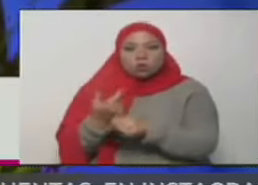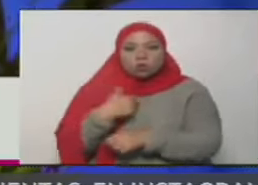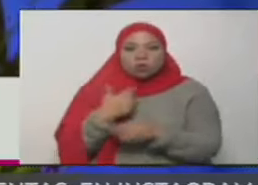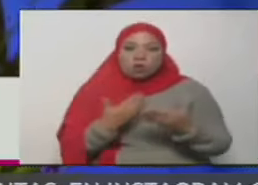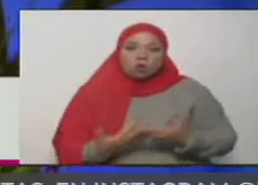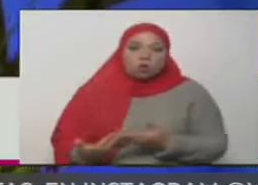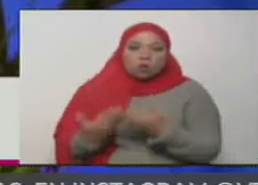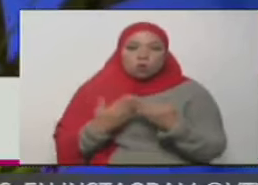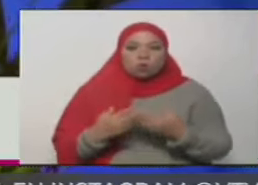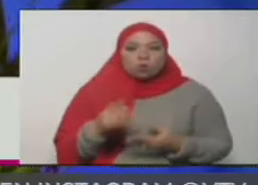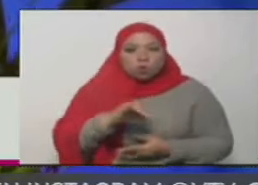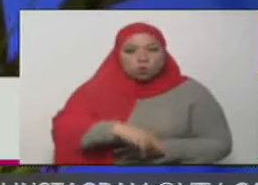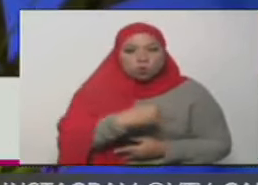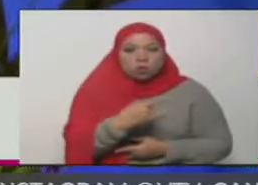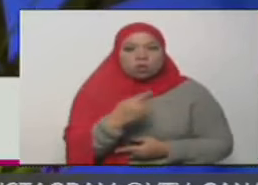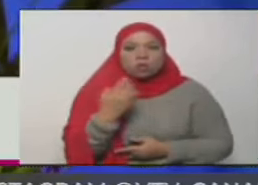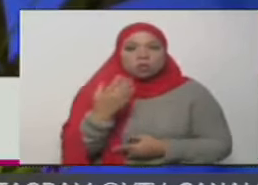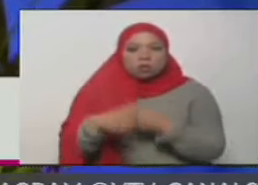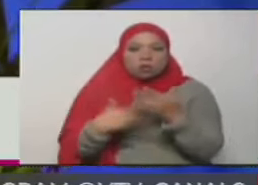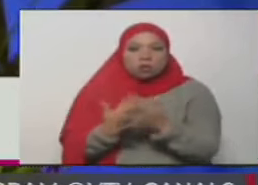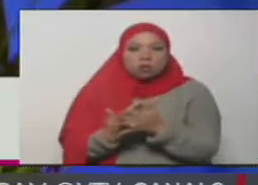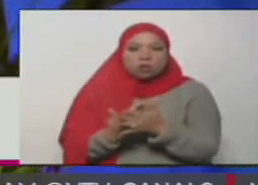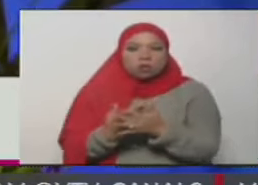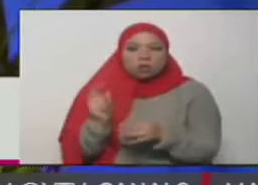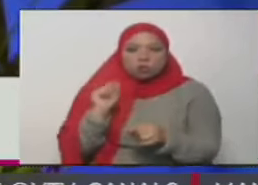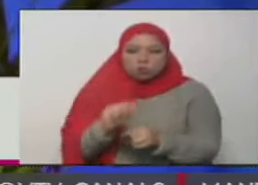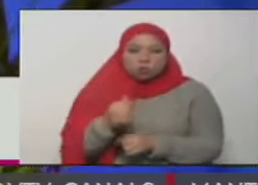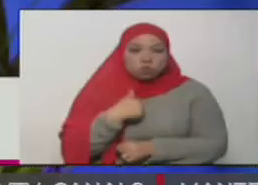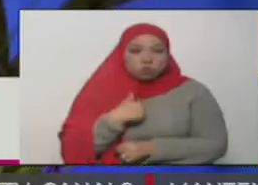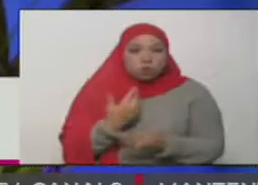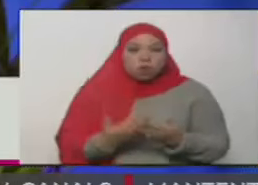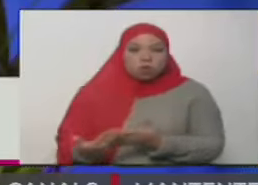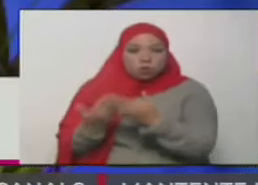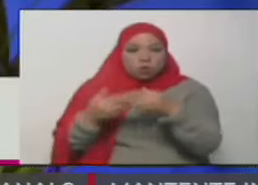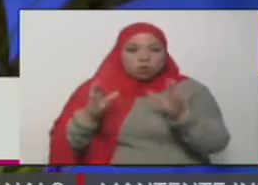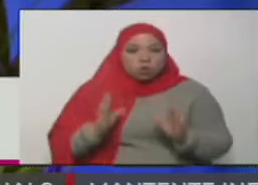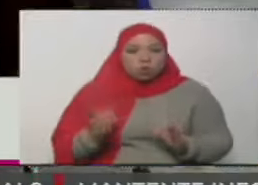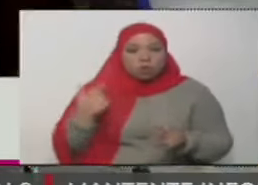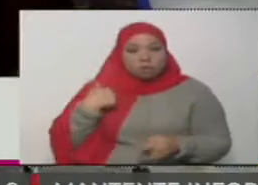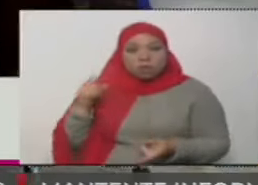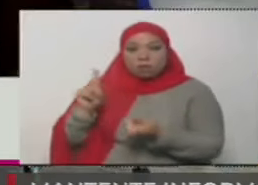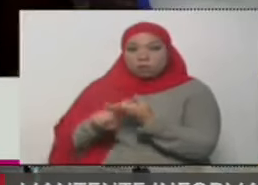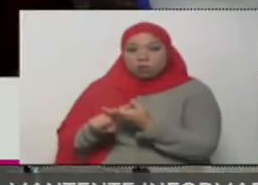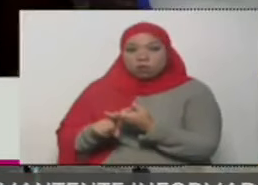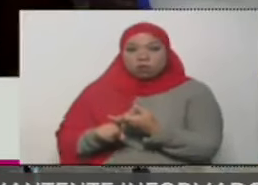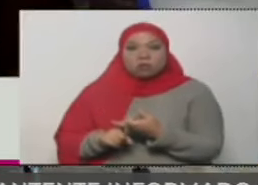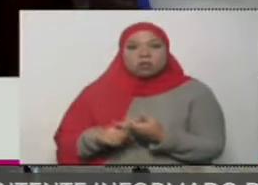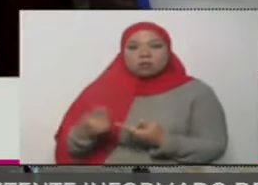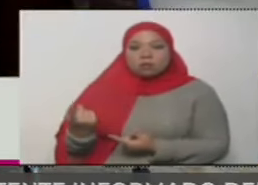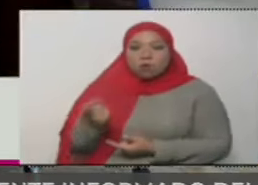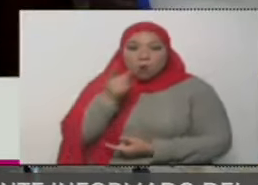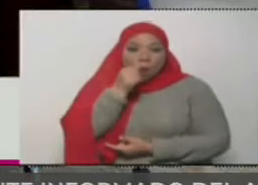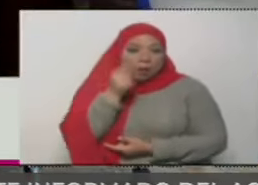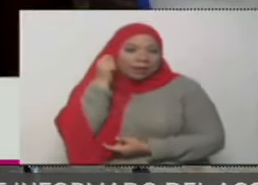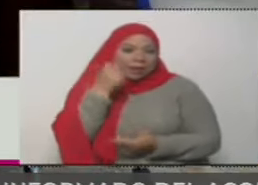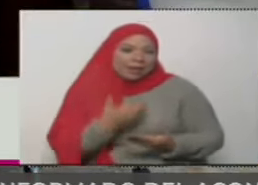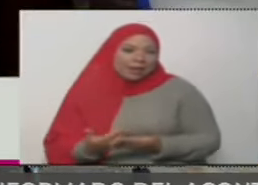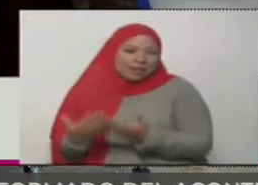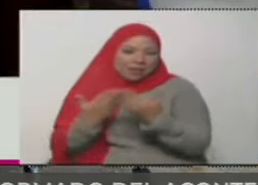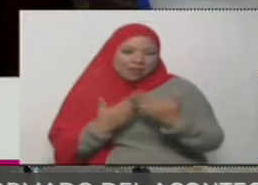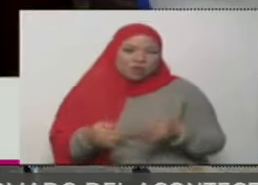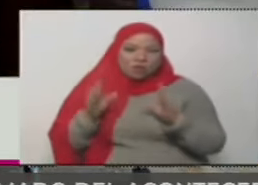Universidad de las Ciencias, Humberto Fernández Morán. Me anoté como alumno junto a Silita, alumna y alumno